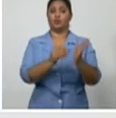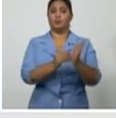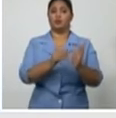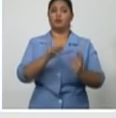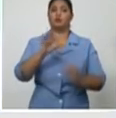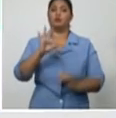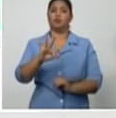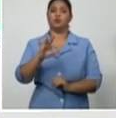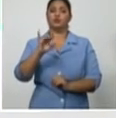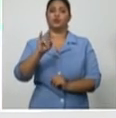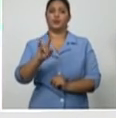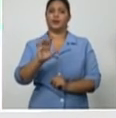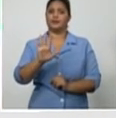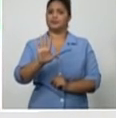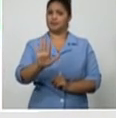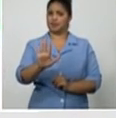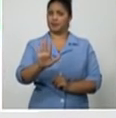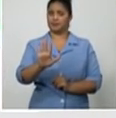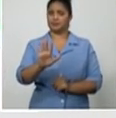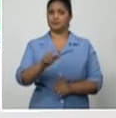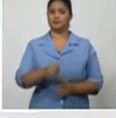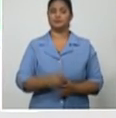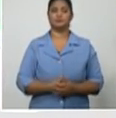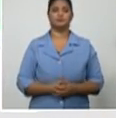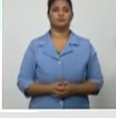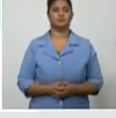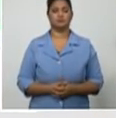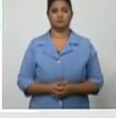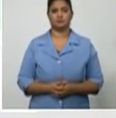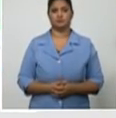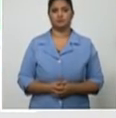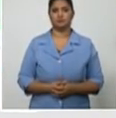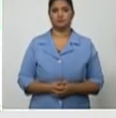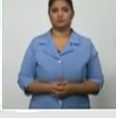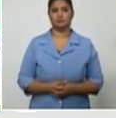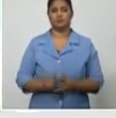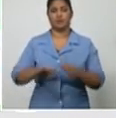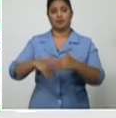4.895. Se procesaron en el día de ayer